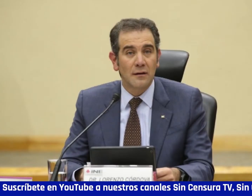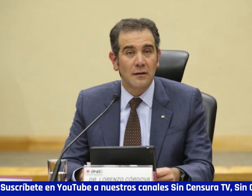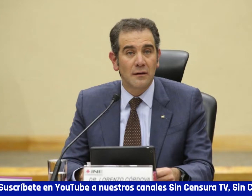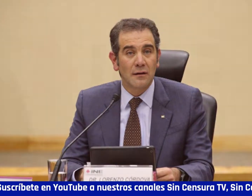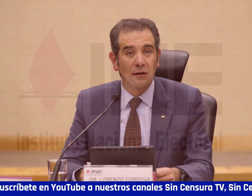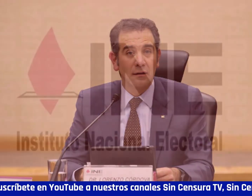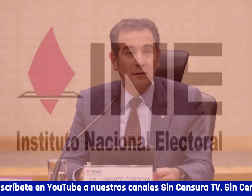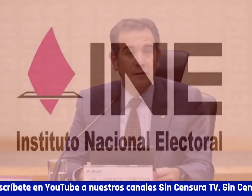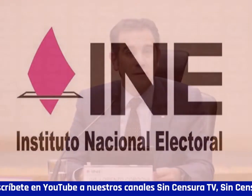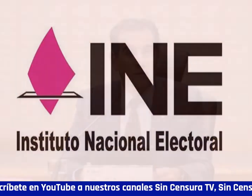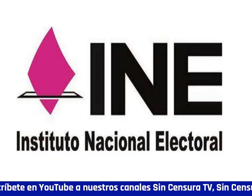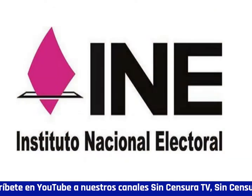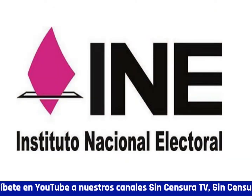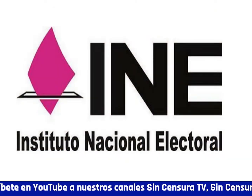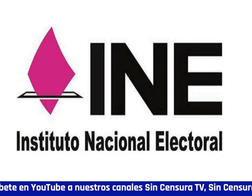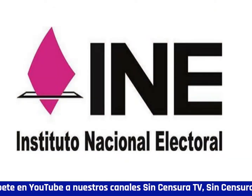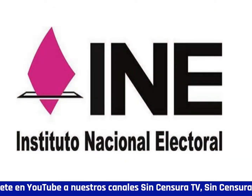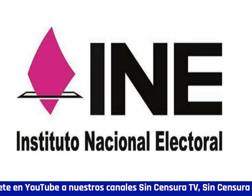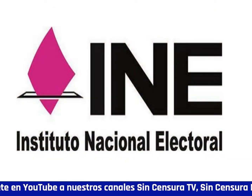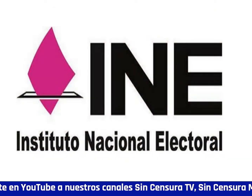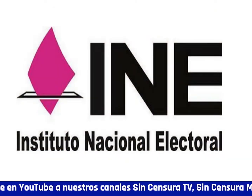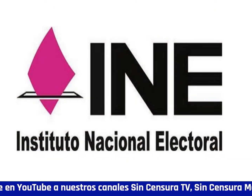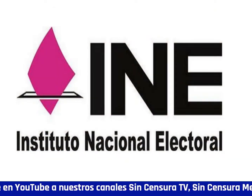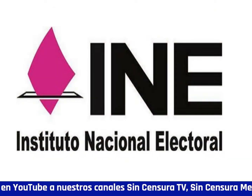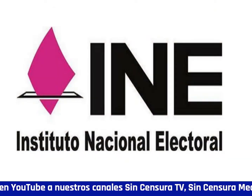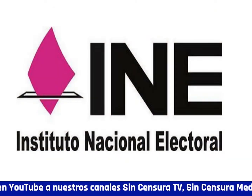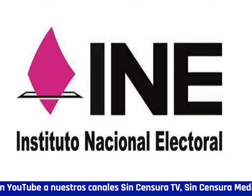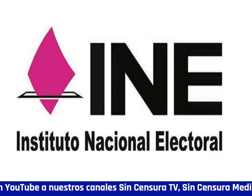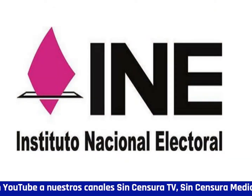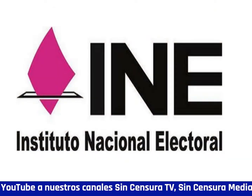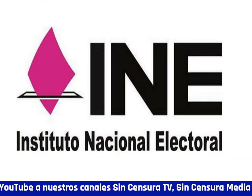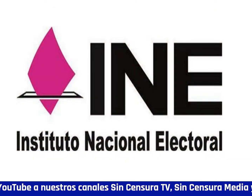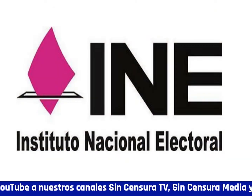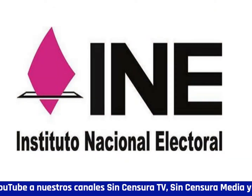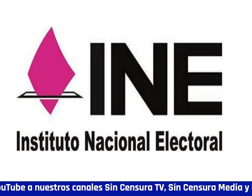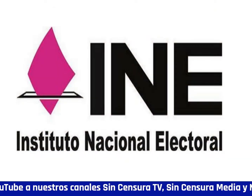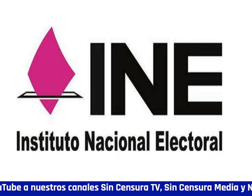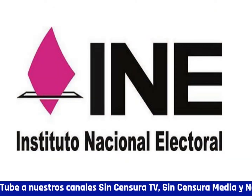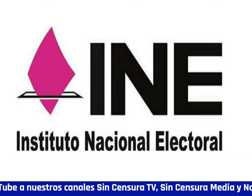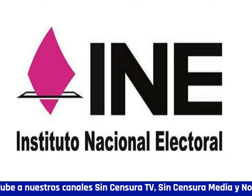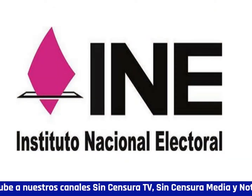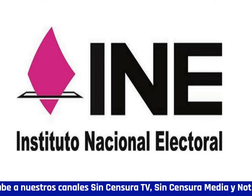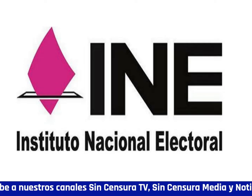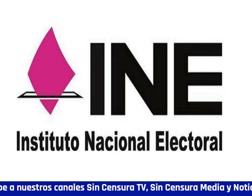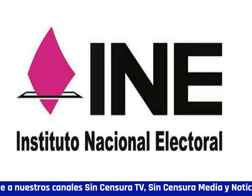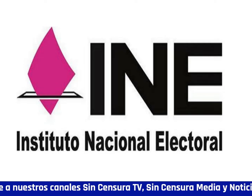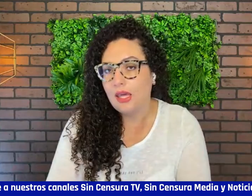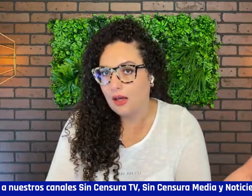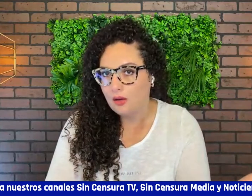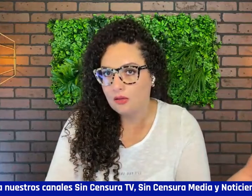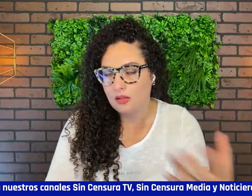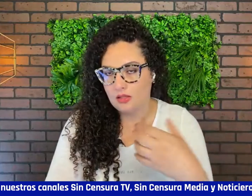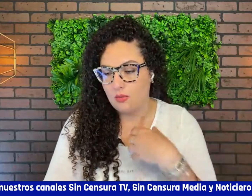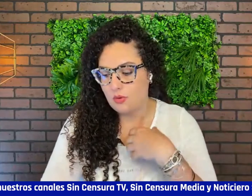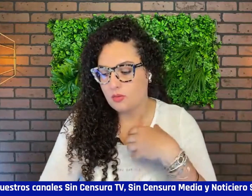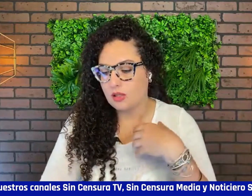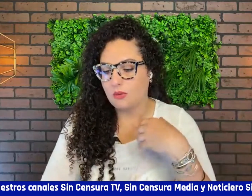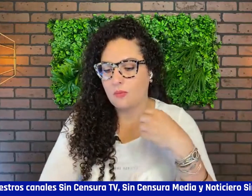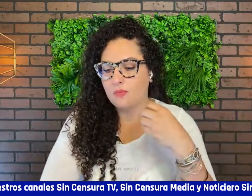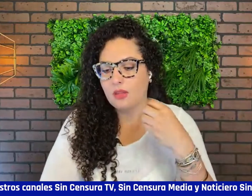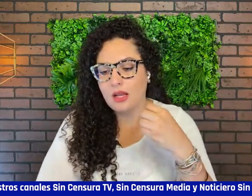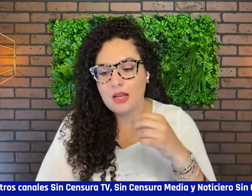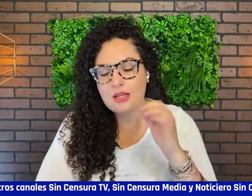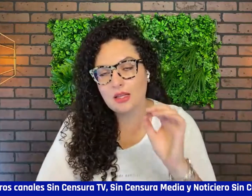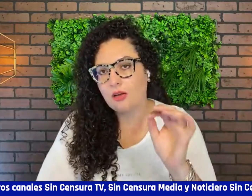salieron fortalecidos con una participación tan baja. Nunca lo he determinado. El día, desde mi